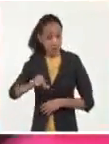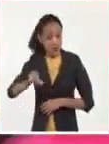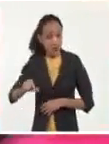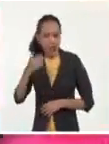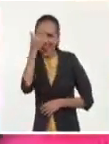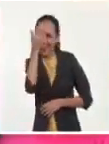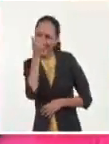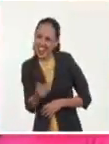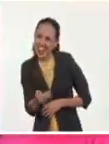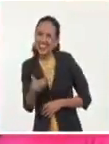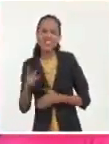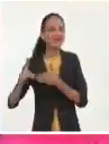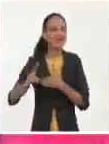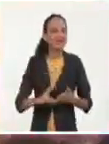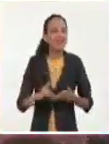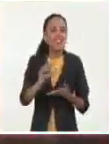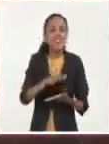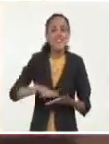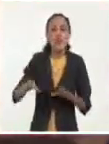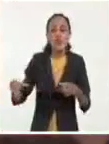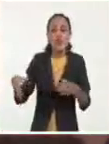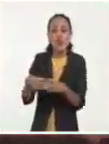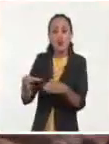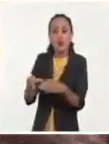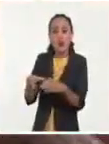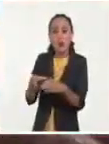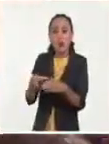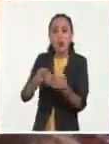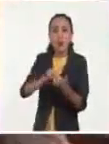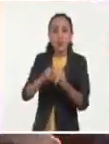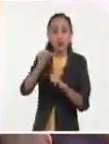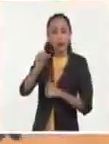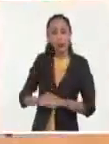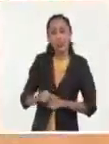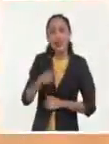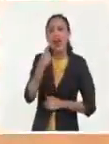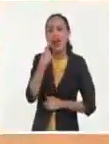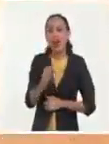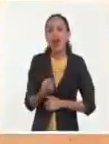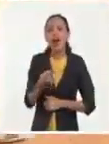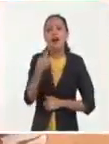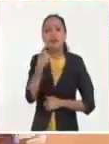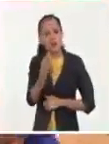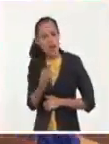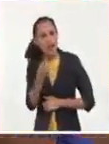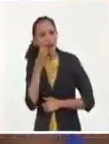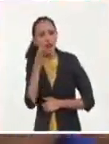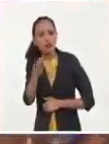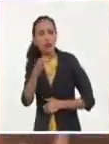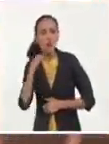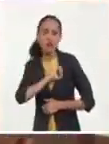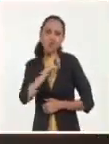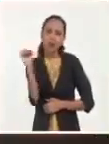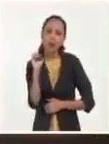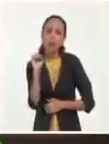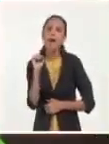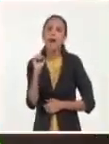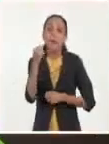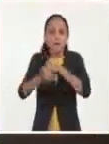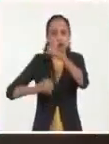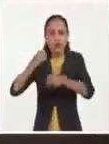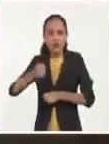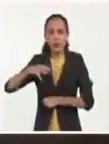presencia en el barrio del púgil olímpico Julio César La Cruz, quien destacó el arrojo que ya muestran los futuros campeones del boxeo pinareño.